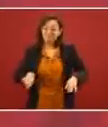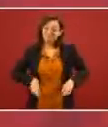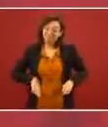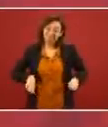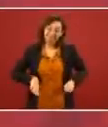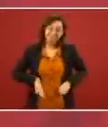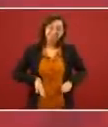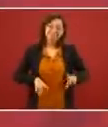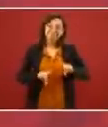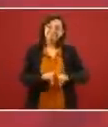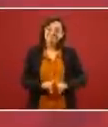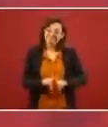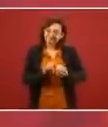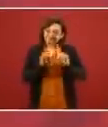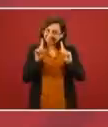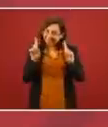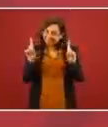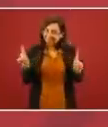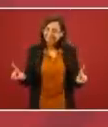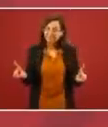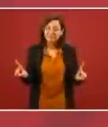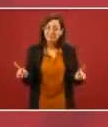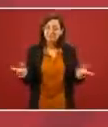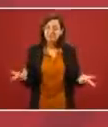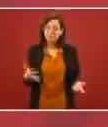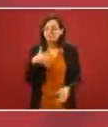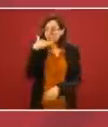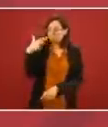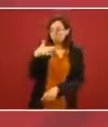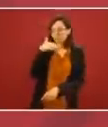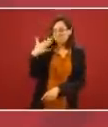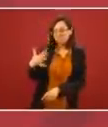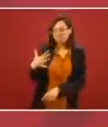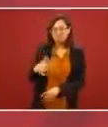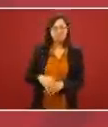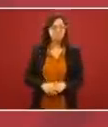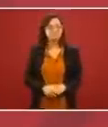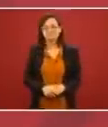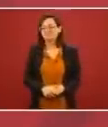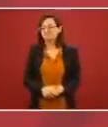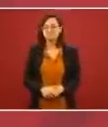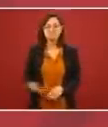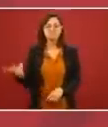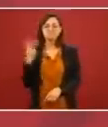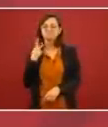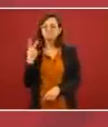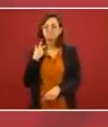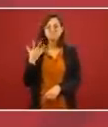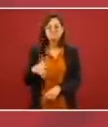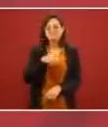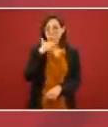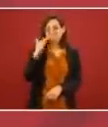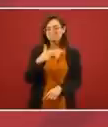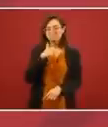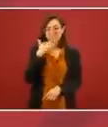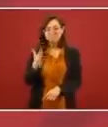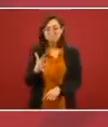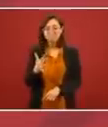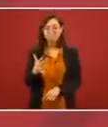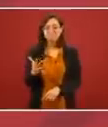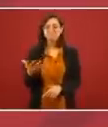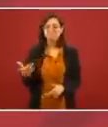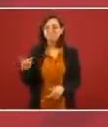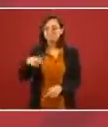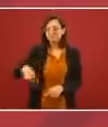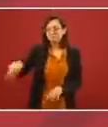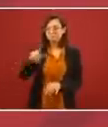porque no somos iguales a los corruptos, ni a los políticos corruptos, ni a los